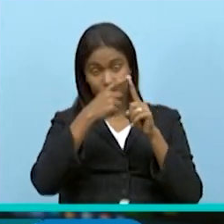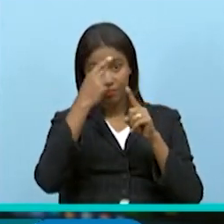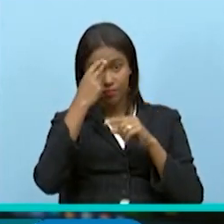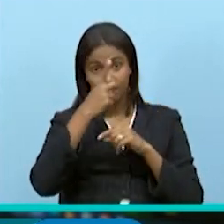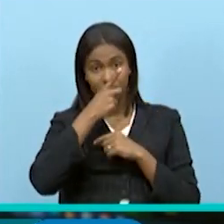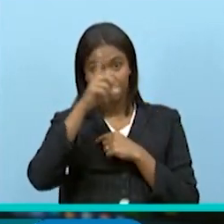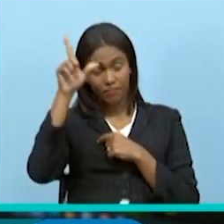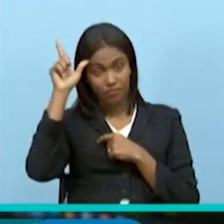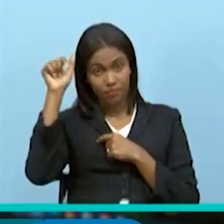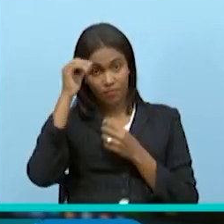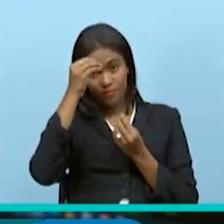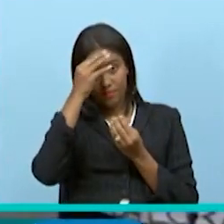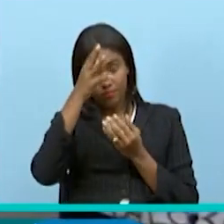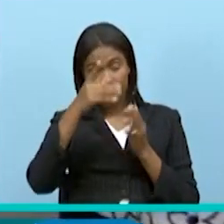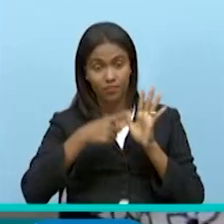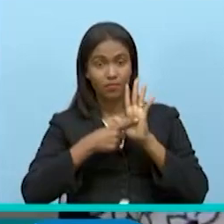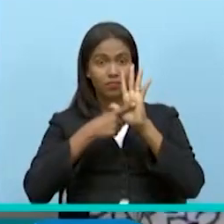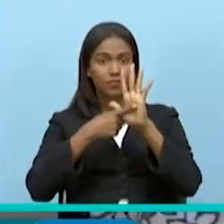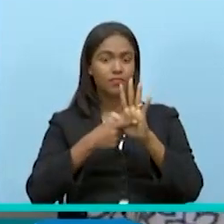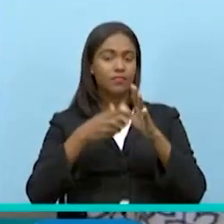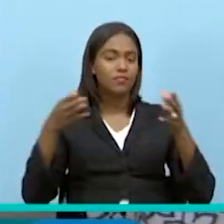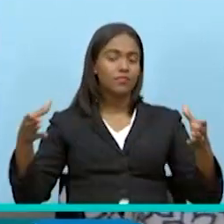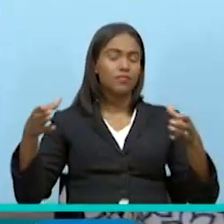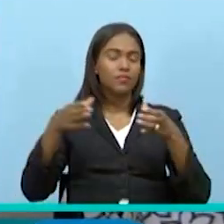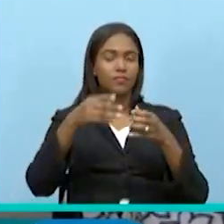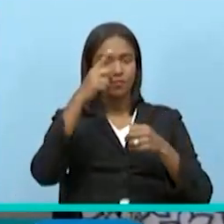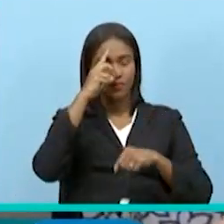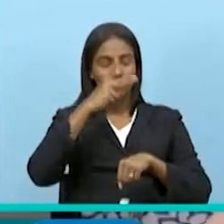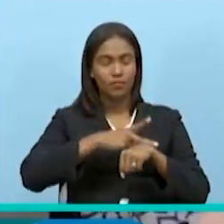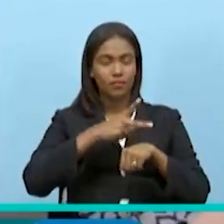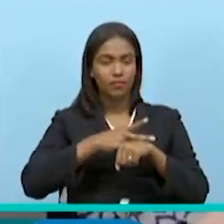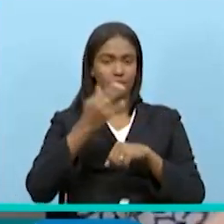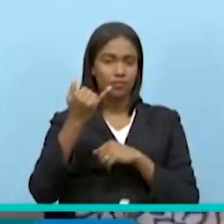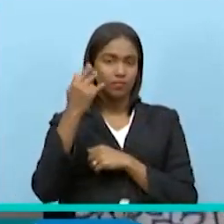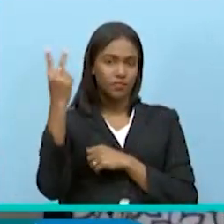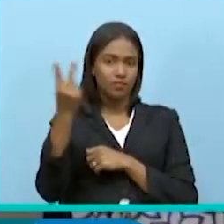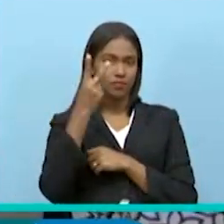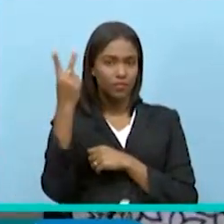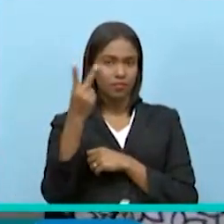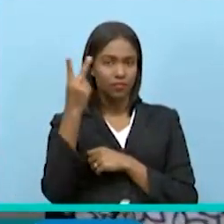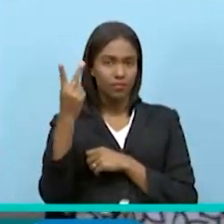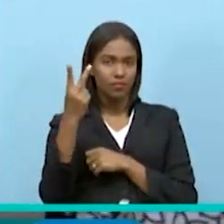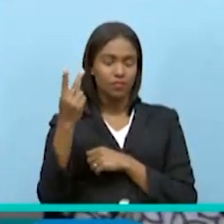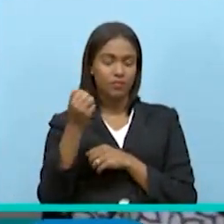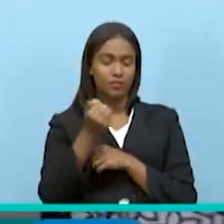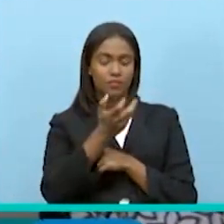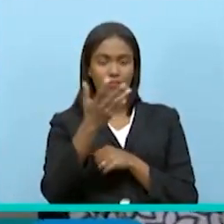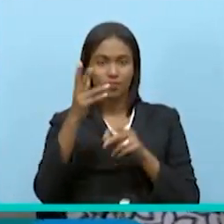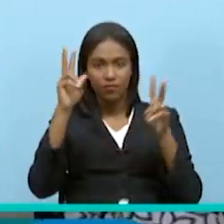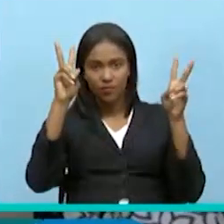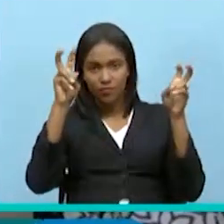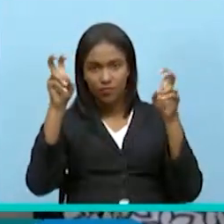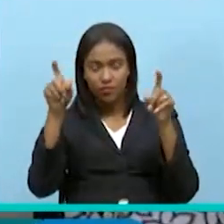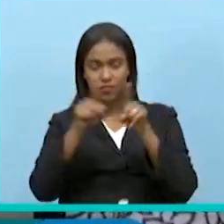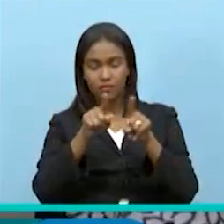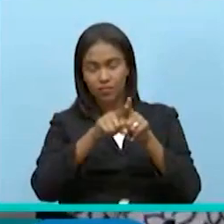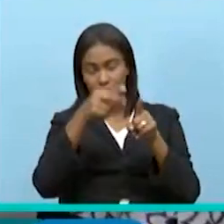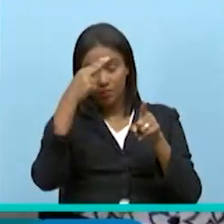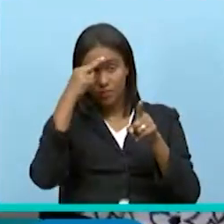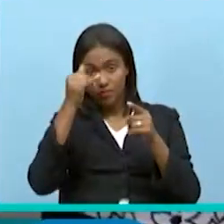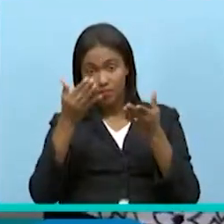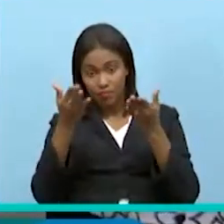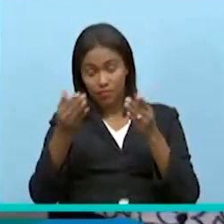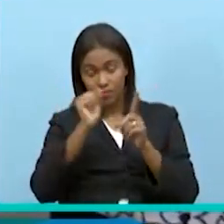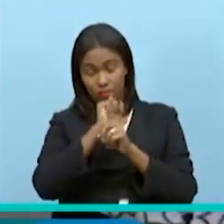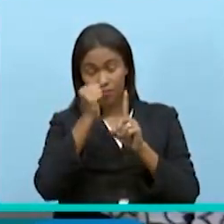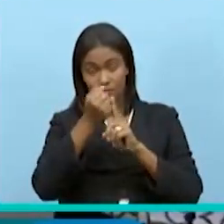Abinader, informó que en la rueda de prensa, pues convocada para la tarde de este viernes, hablará de varios temas, incluyendo lo de Haití. Allí la situación